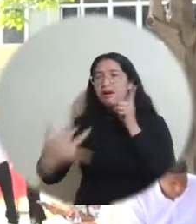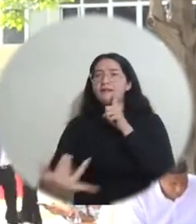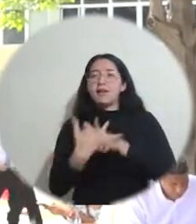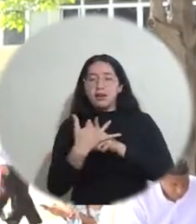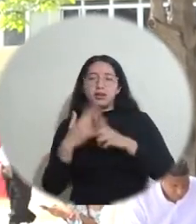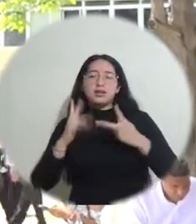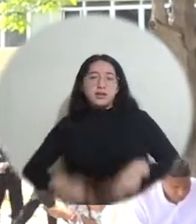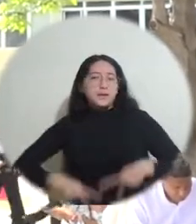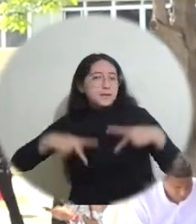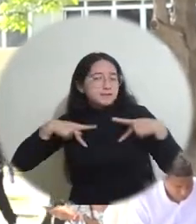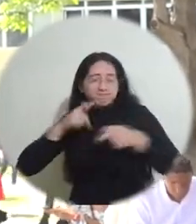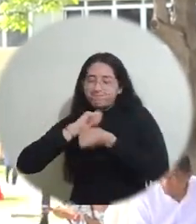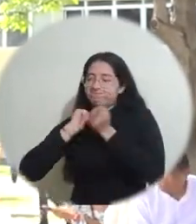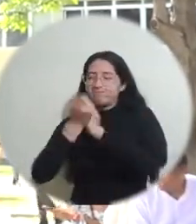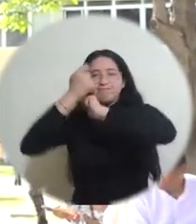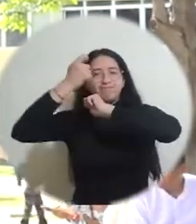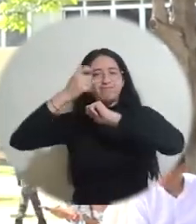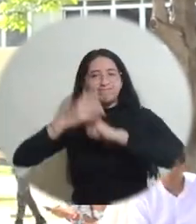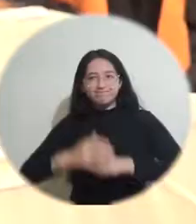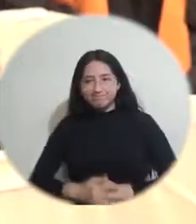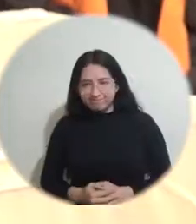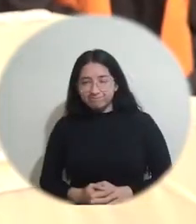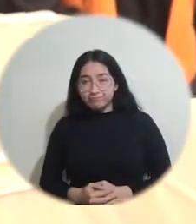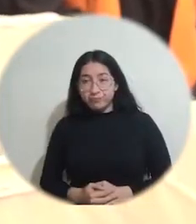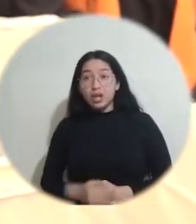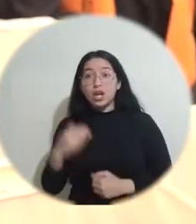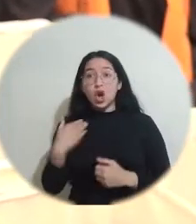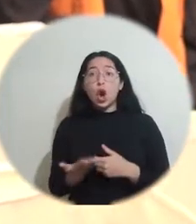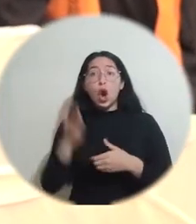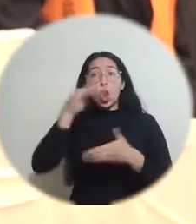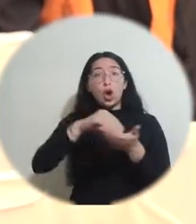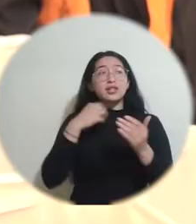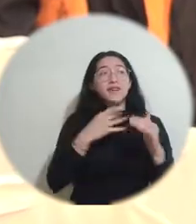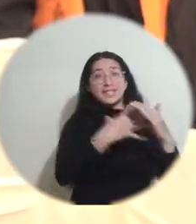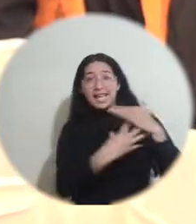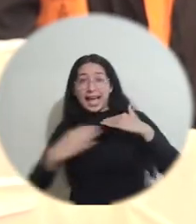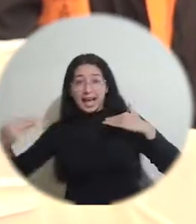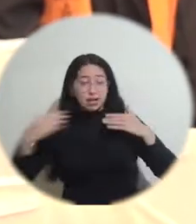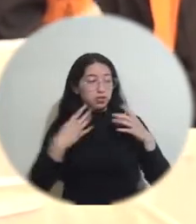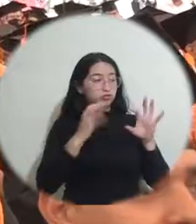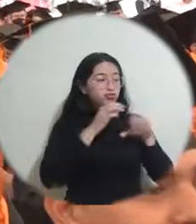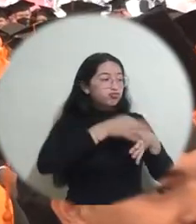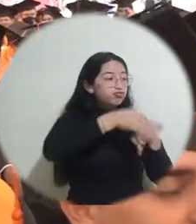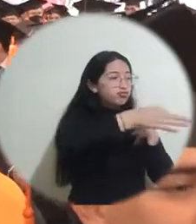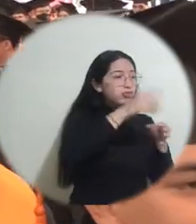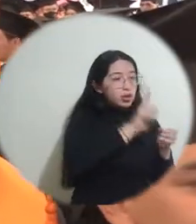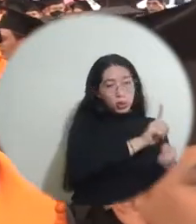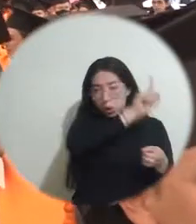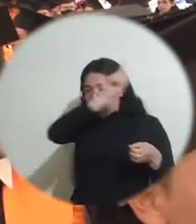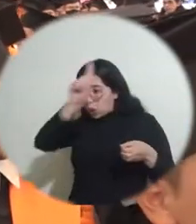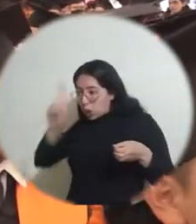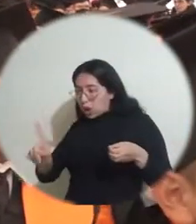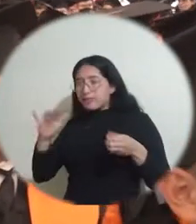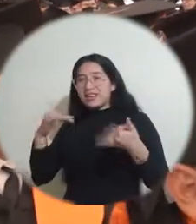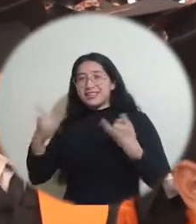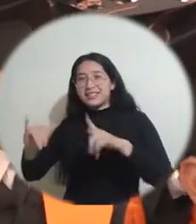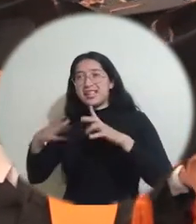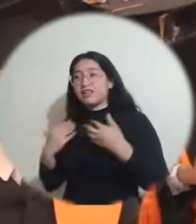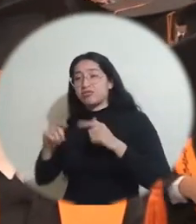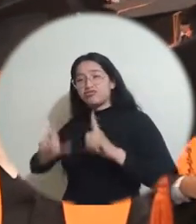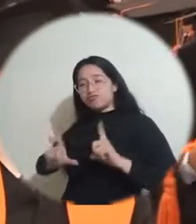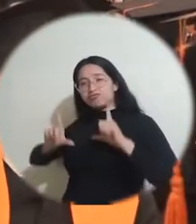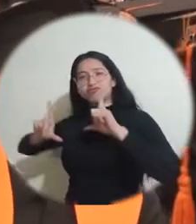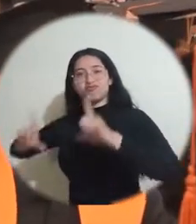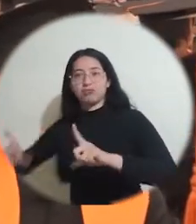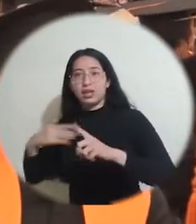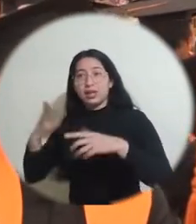nuestro entorno y nuestra manera de vivir cambiaron. Salir por segunda vez de su municipio implicó buscar el título que soñó, con